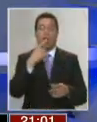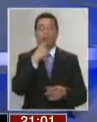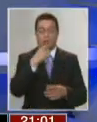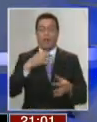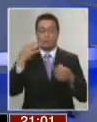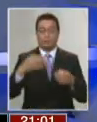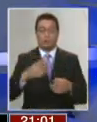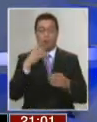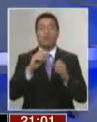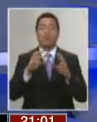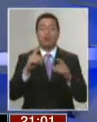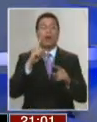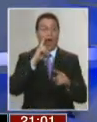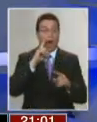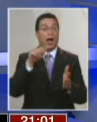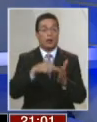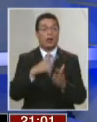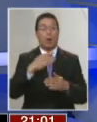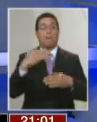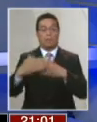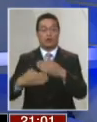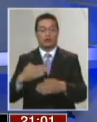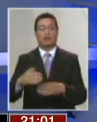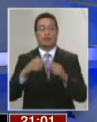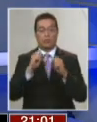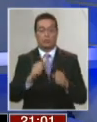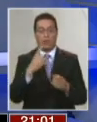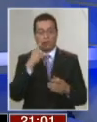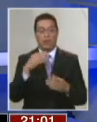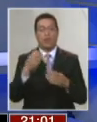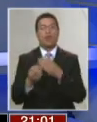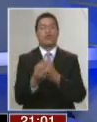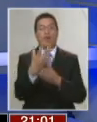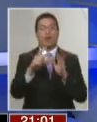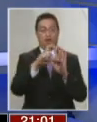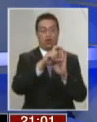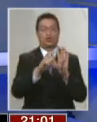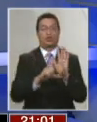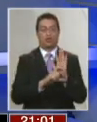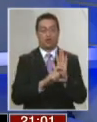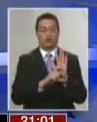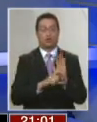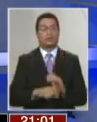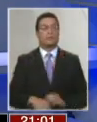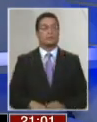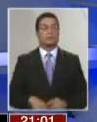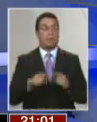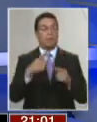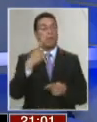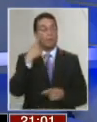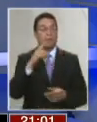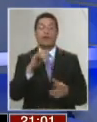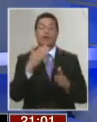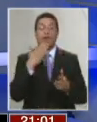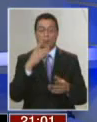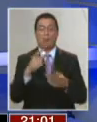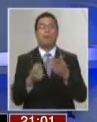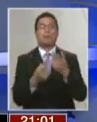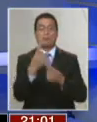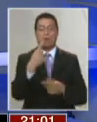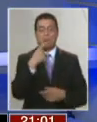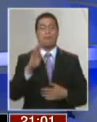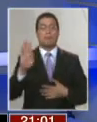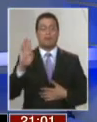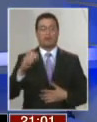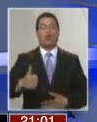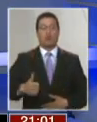muchas que ya existen sobre este proceso que podría desembocar en una nueva constitución pero que se conjugan con una primera promesa